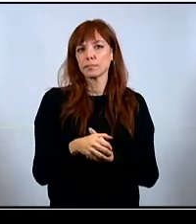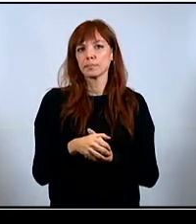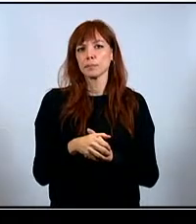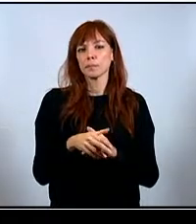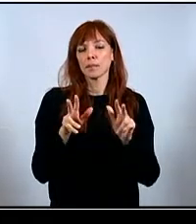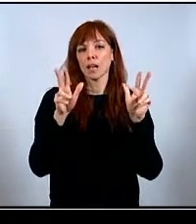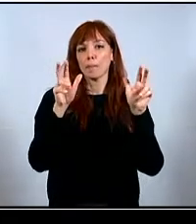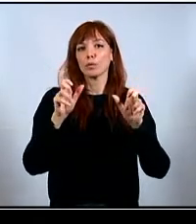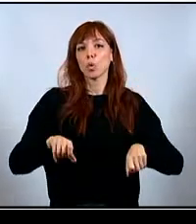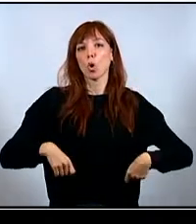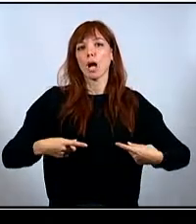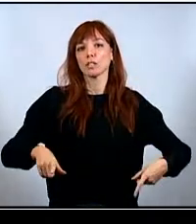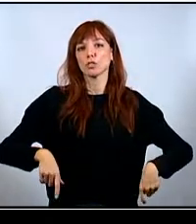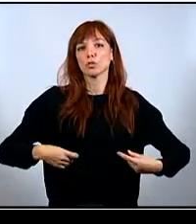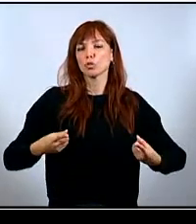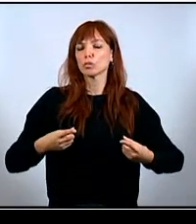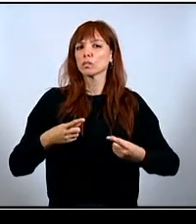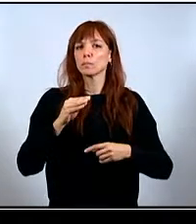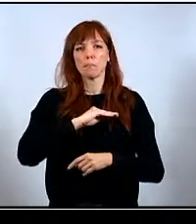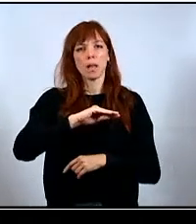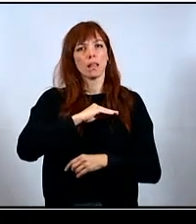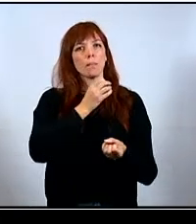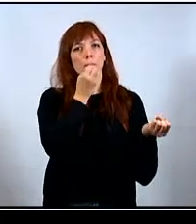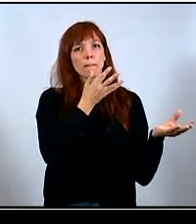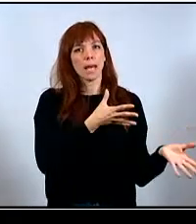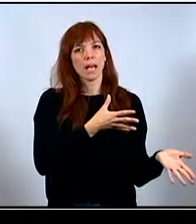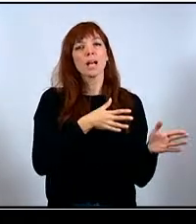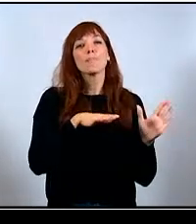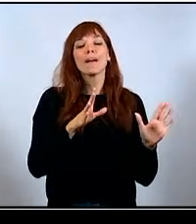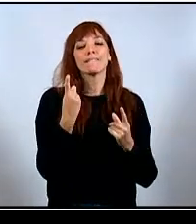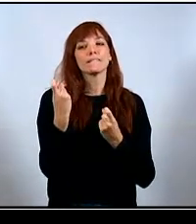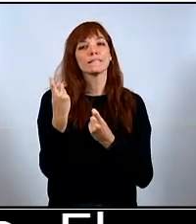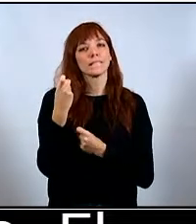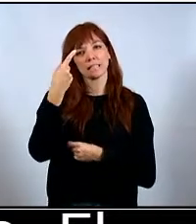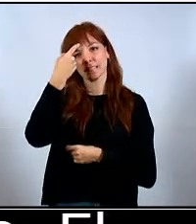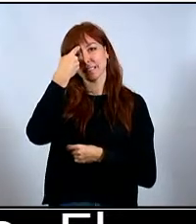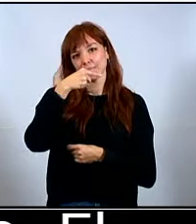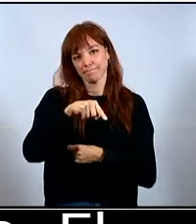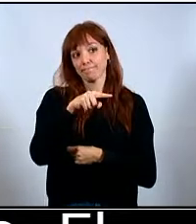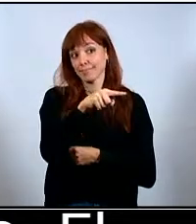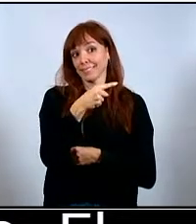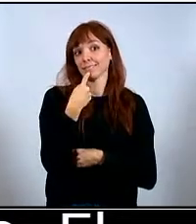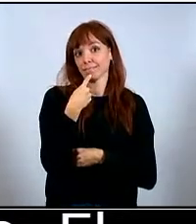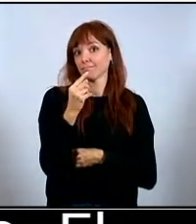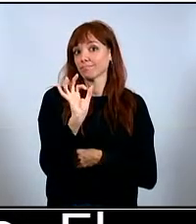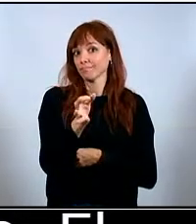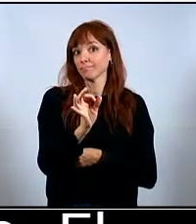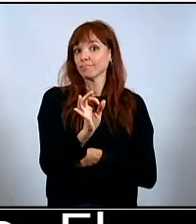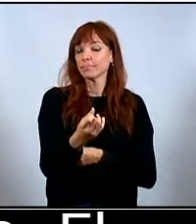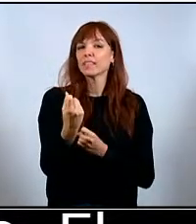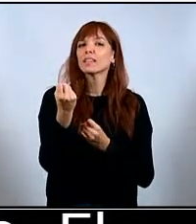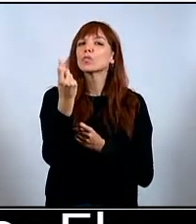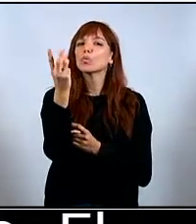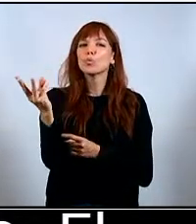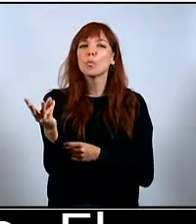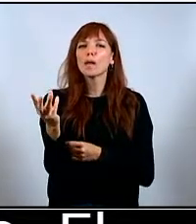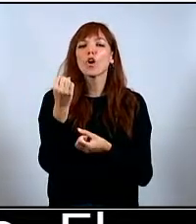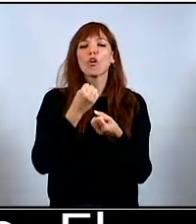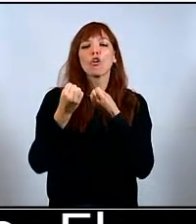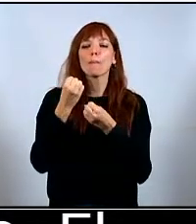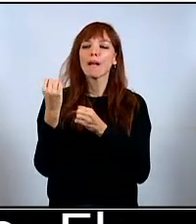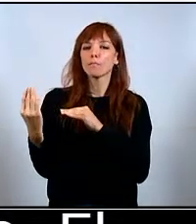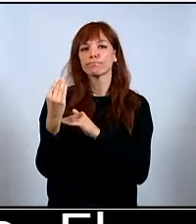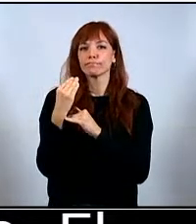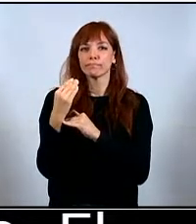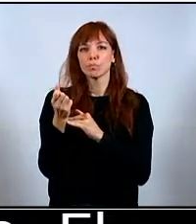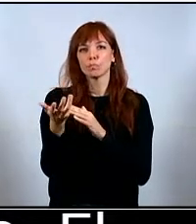de gastos lo tenemos bastante adelantado, pero necesitamos conocer, como me ha dicho, las cifras macroeconómicas para poder tener